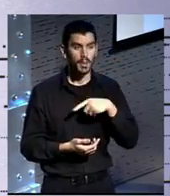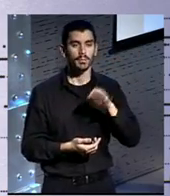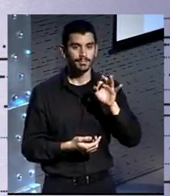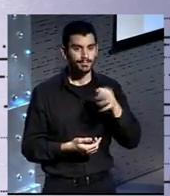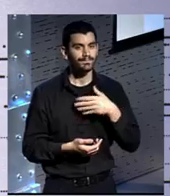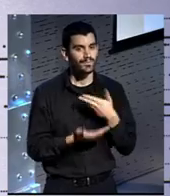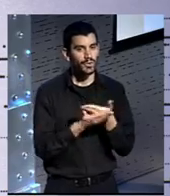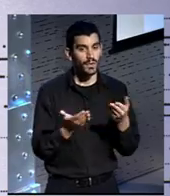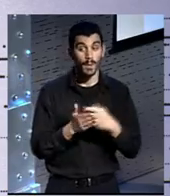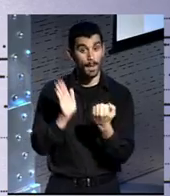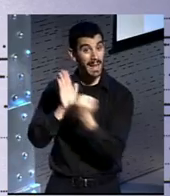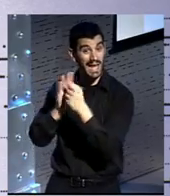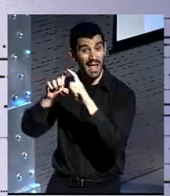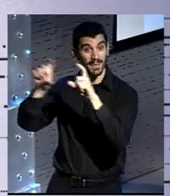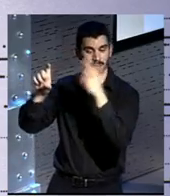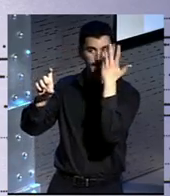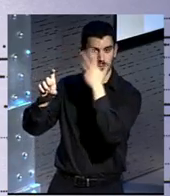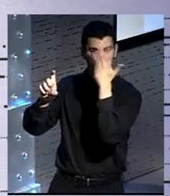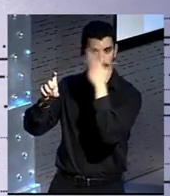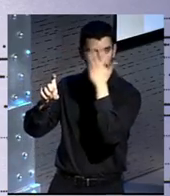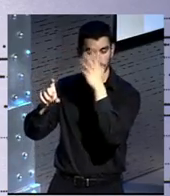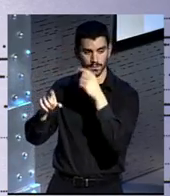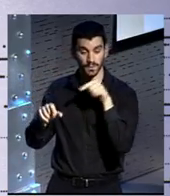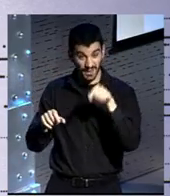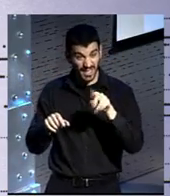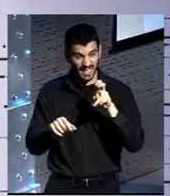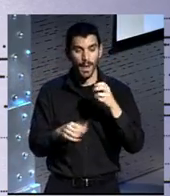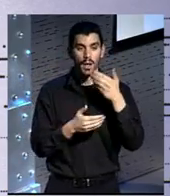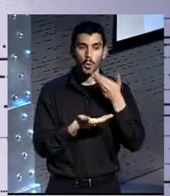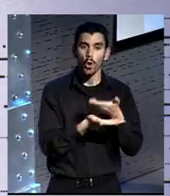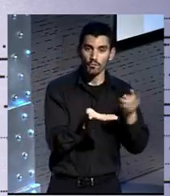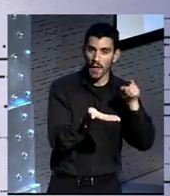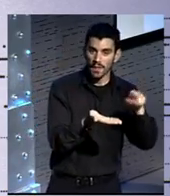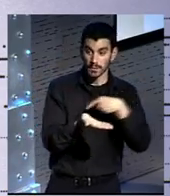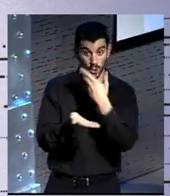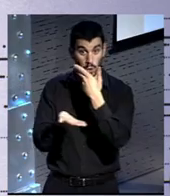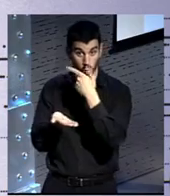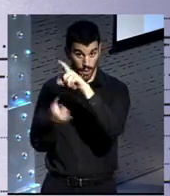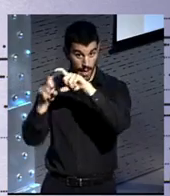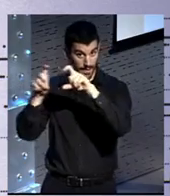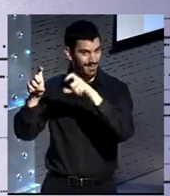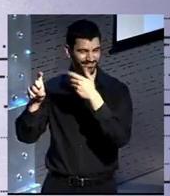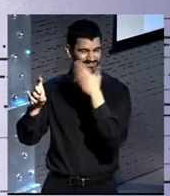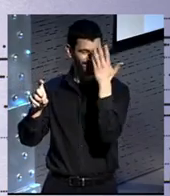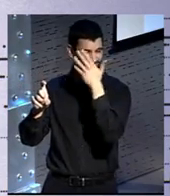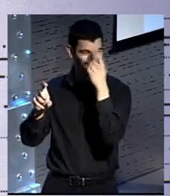diciendo las propias marcas. Y a mí esto me parece muy relevante. Este año, por primera vez, en FRS, el